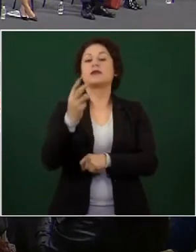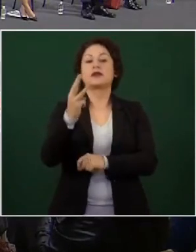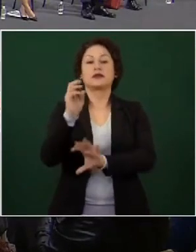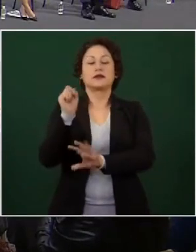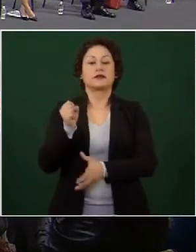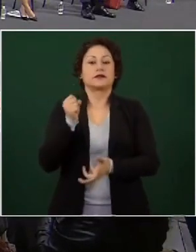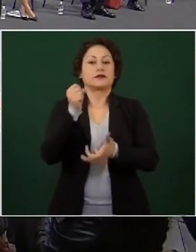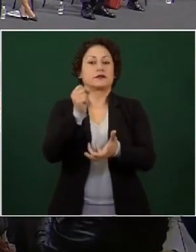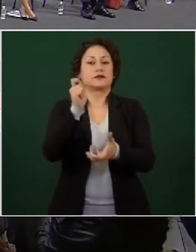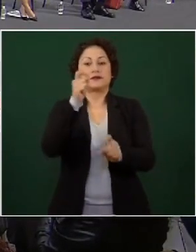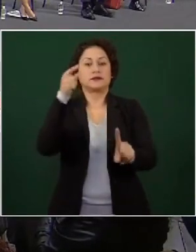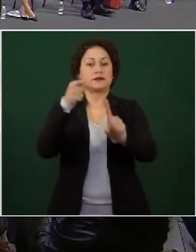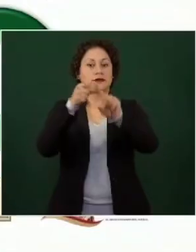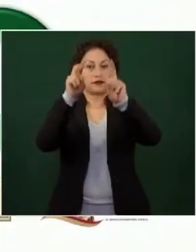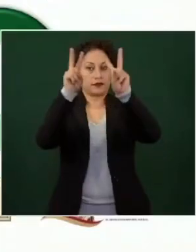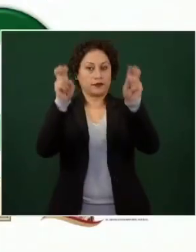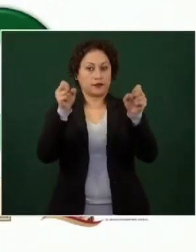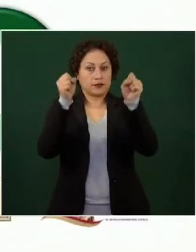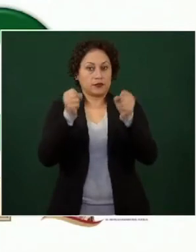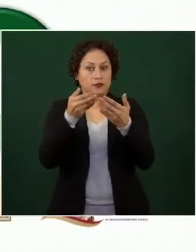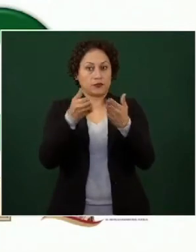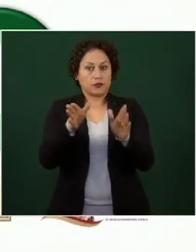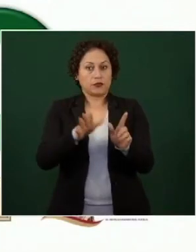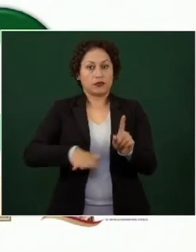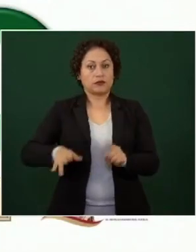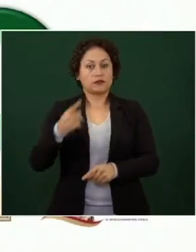para la Seguridad Pública son